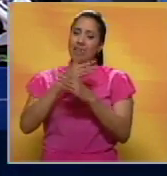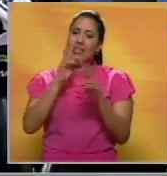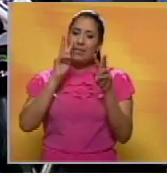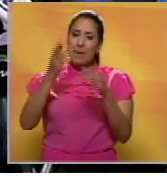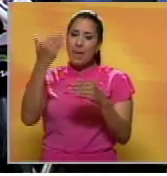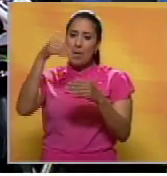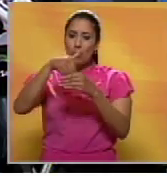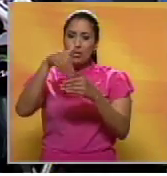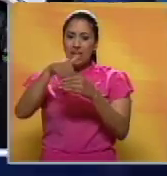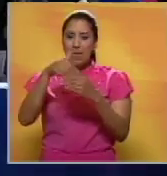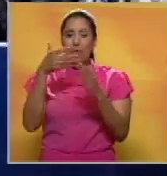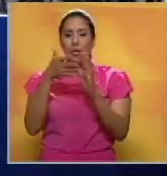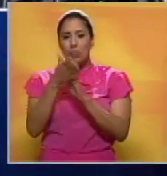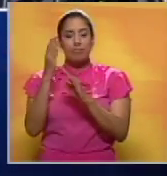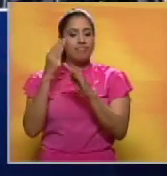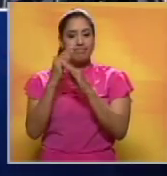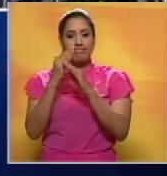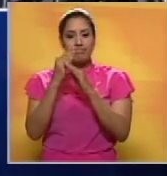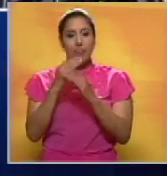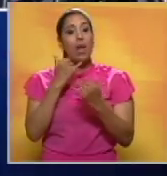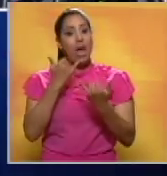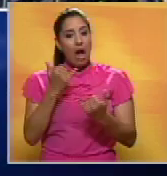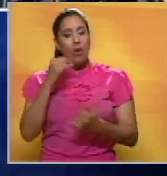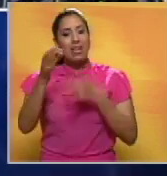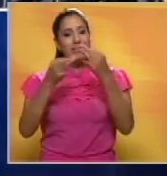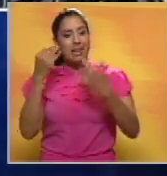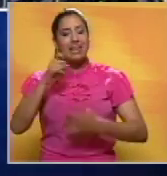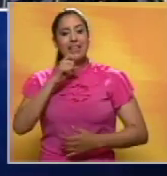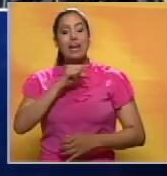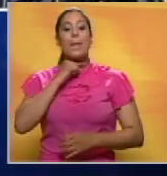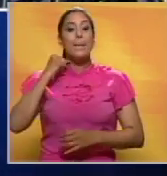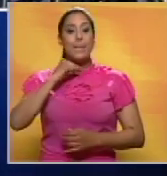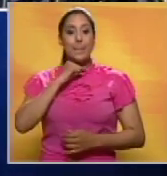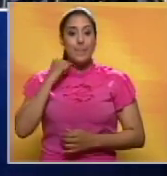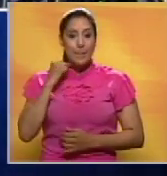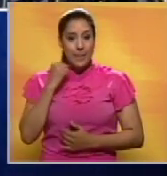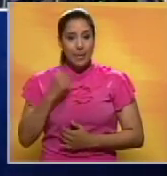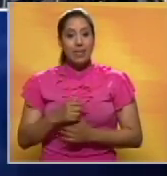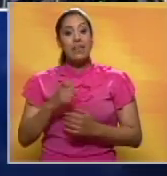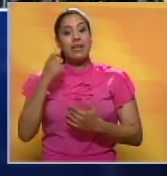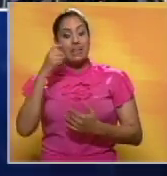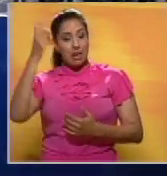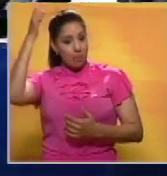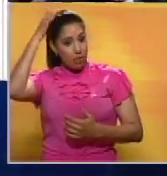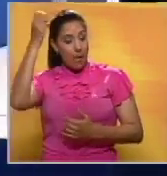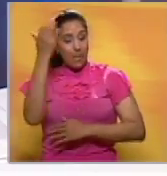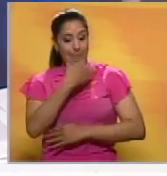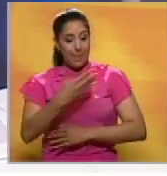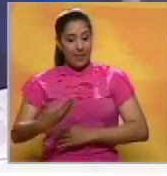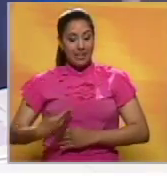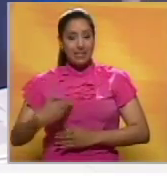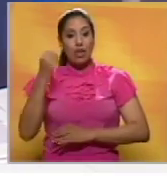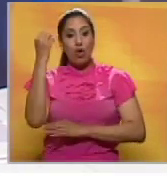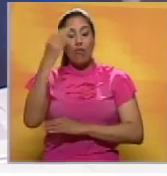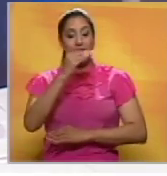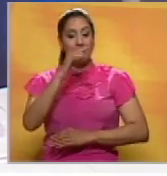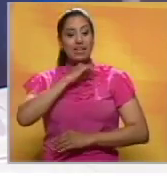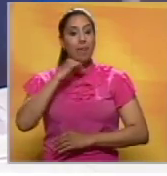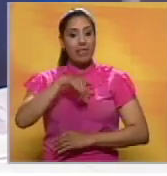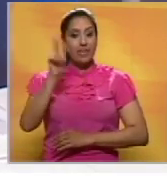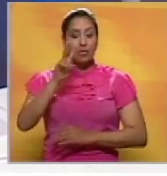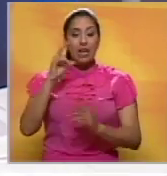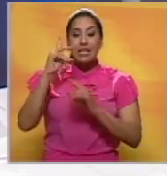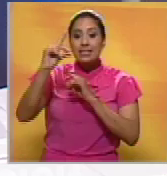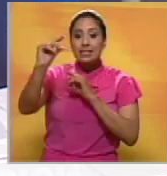elecciones cuando se le consultaría a Hagua sobre... Bien, eran declaraciones de Monseñor Diego Padrón, presidente de la Conferencia Episcopal Venezolana, a